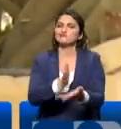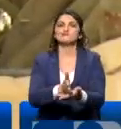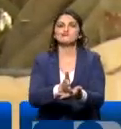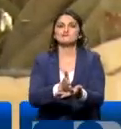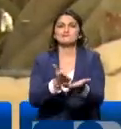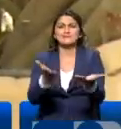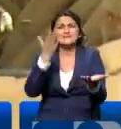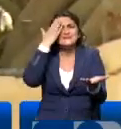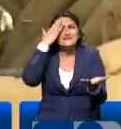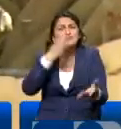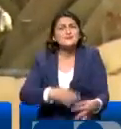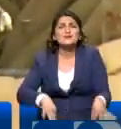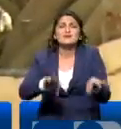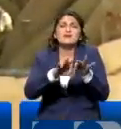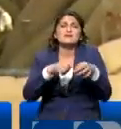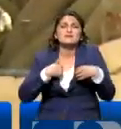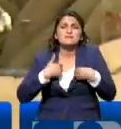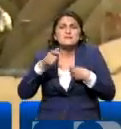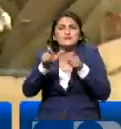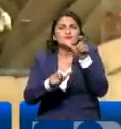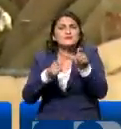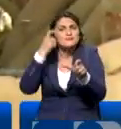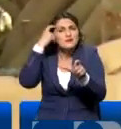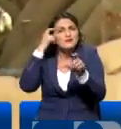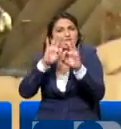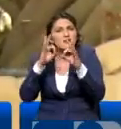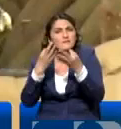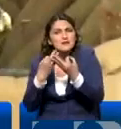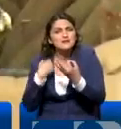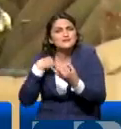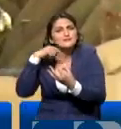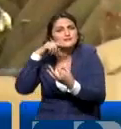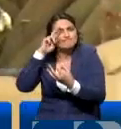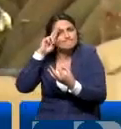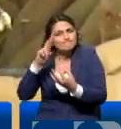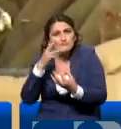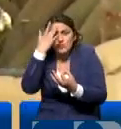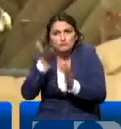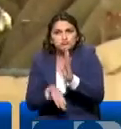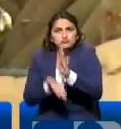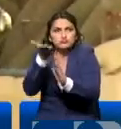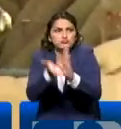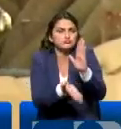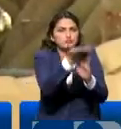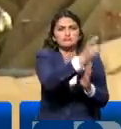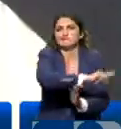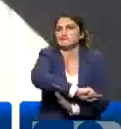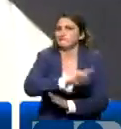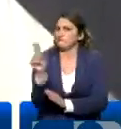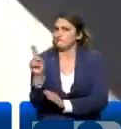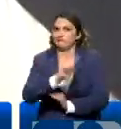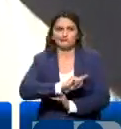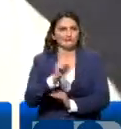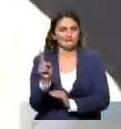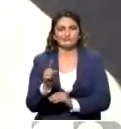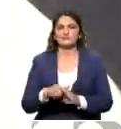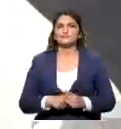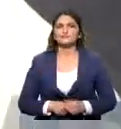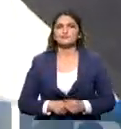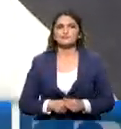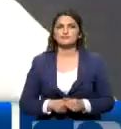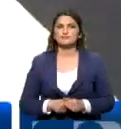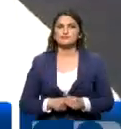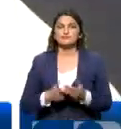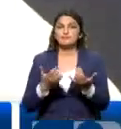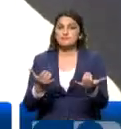por eso que hoy viene van las pensiones y matrículas en todos los planteles privados fiscomisionales urbanos rurales según trascendió sería